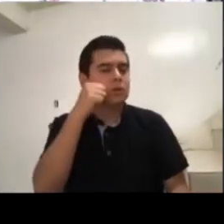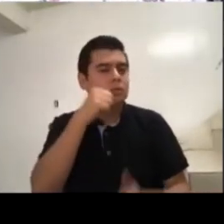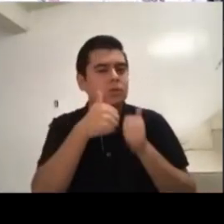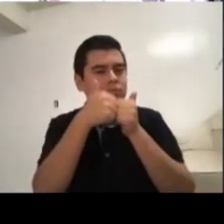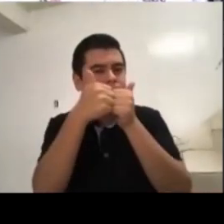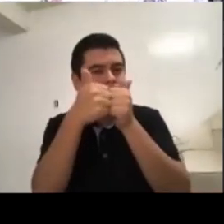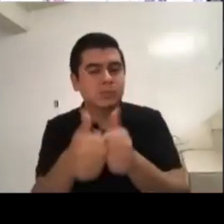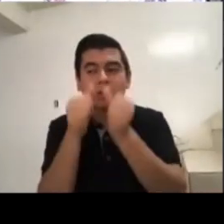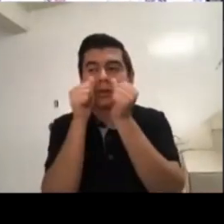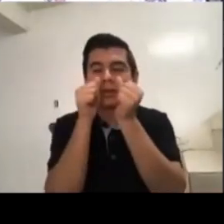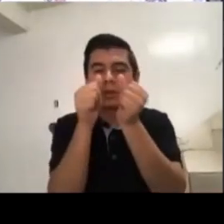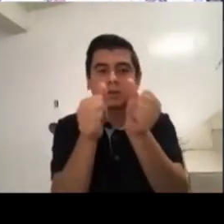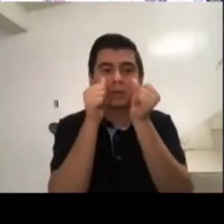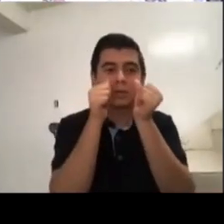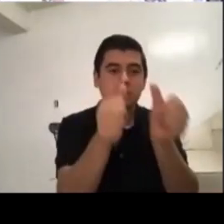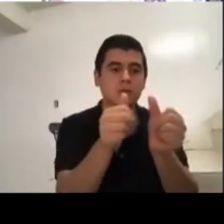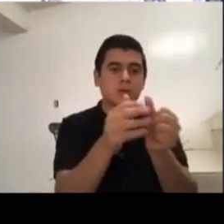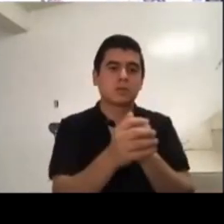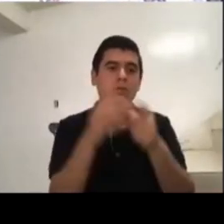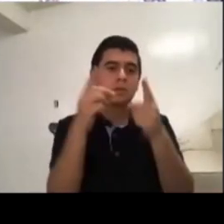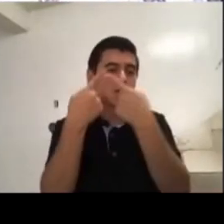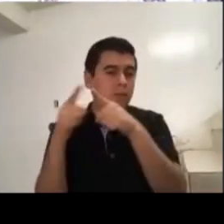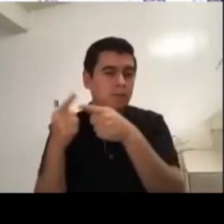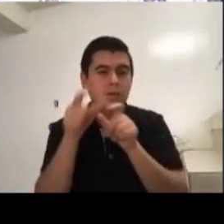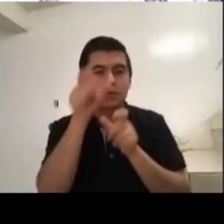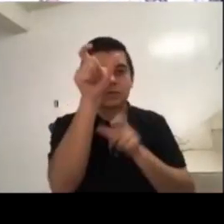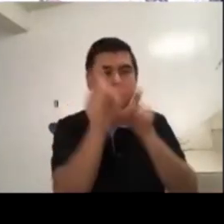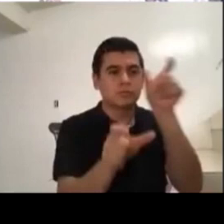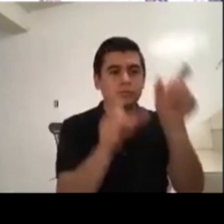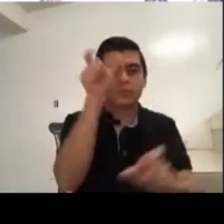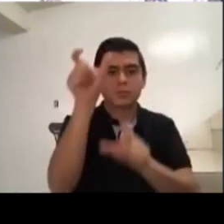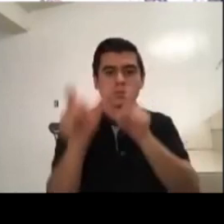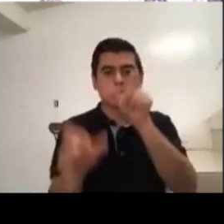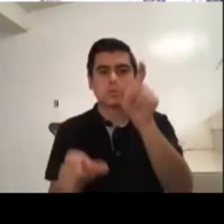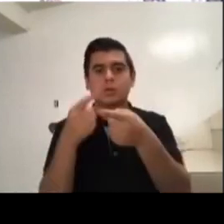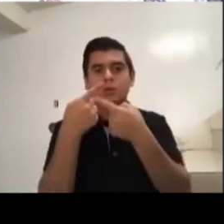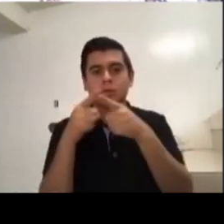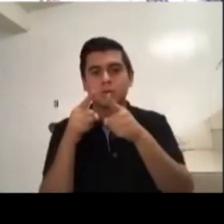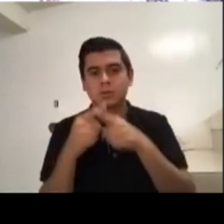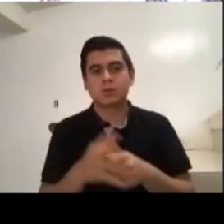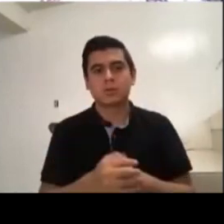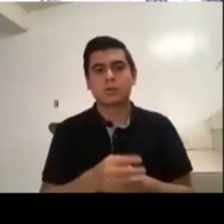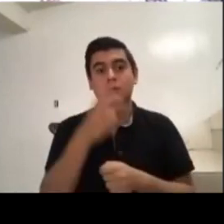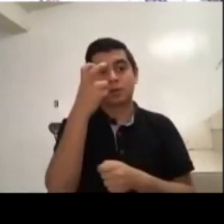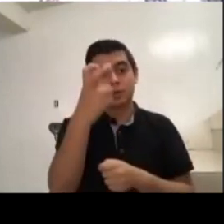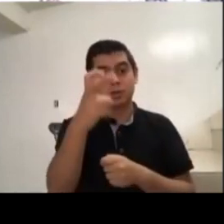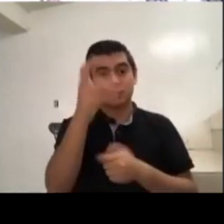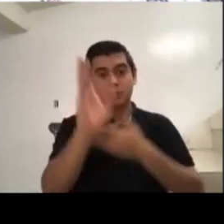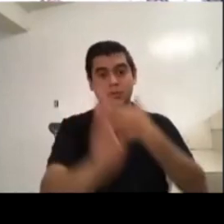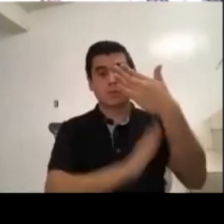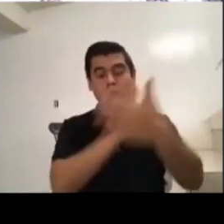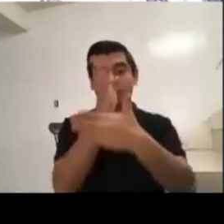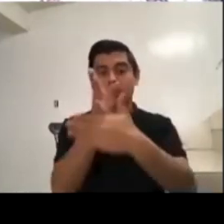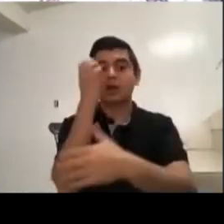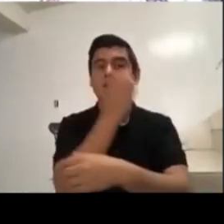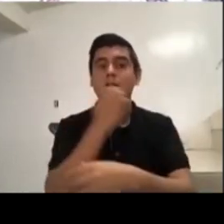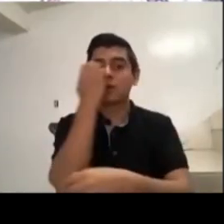diferenciada. Debemos prever un regreso con restricciones, pero también con oportunidades. Sí, solo